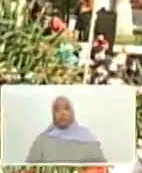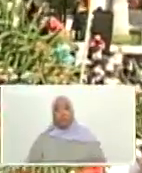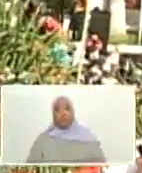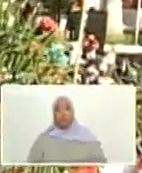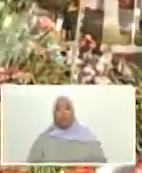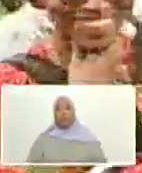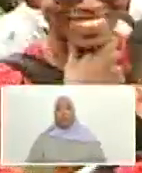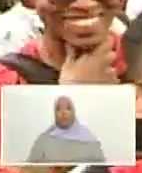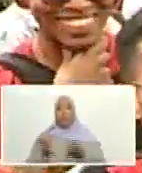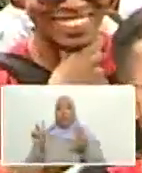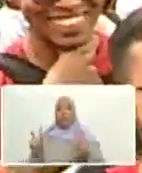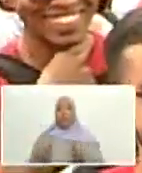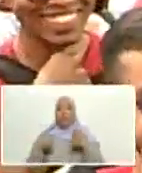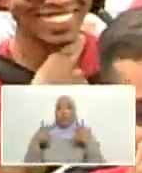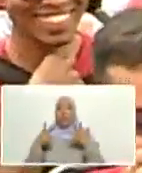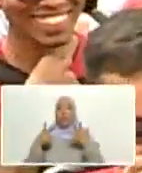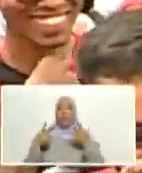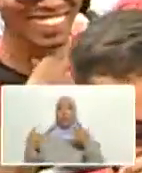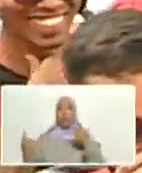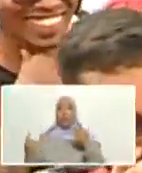Y en séptimo lugar,